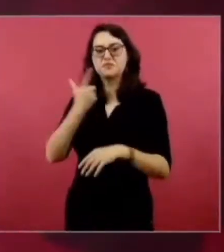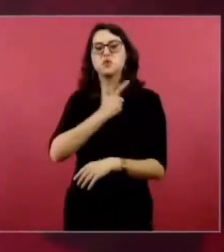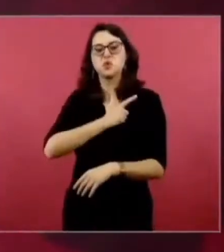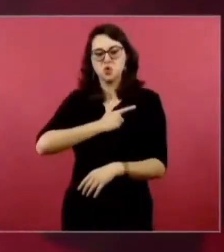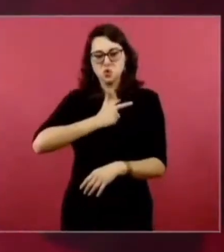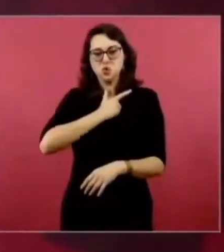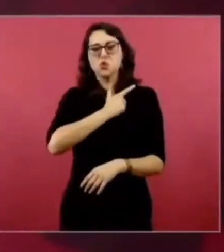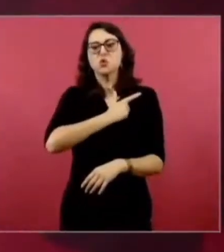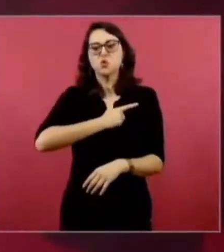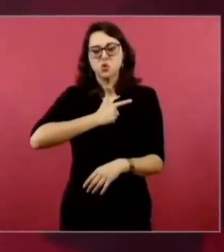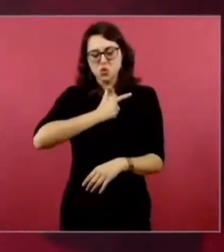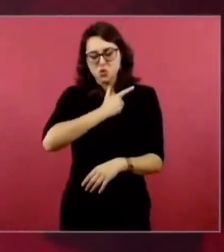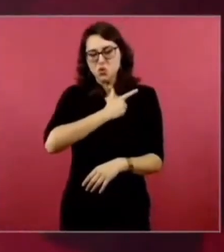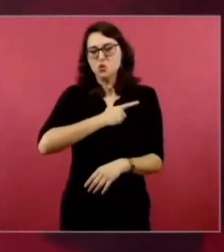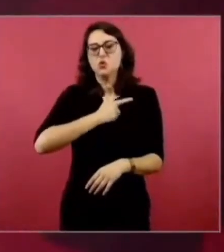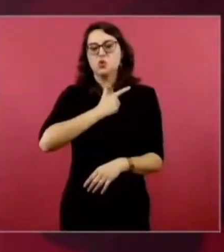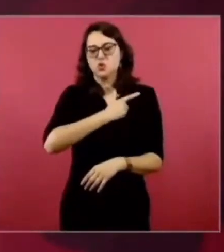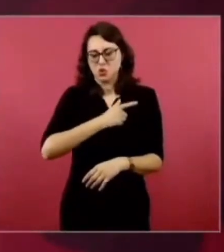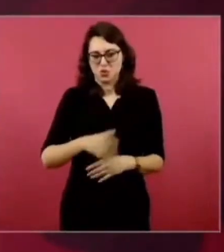porque